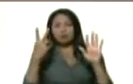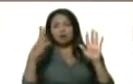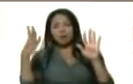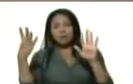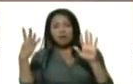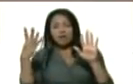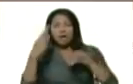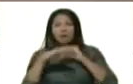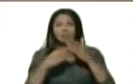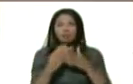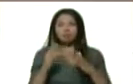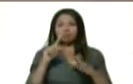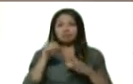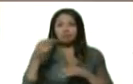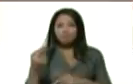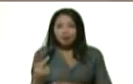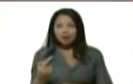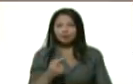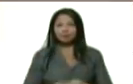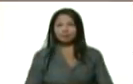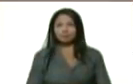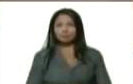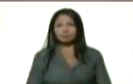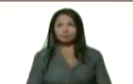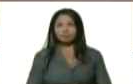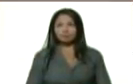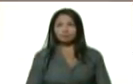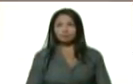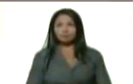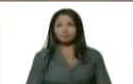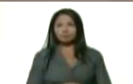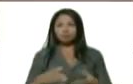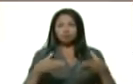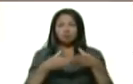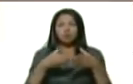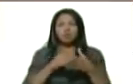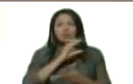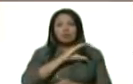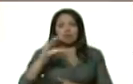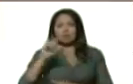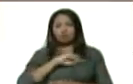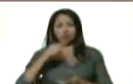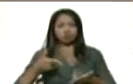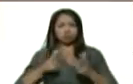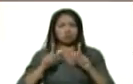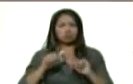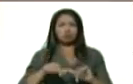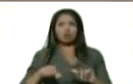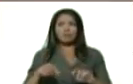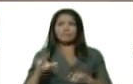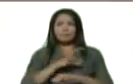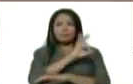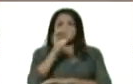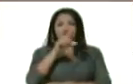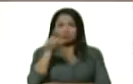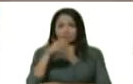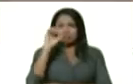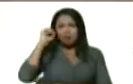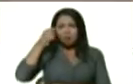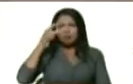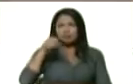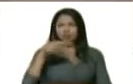2018-2019. Y después nos robaron la Serie del Caribe que teníamos lista en Barquisimeto, ¿se acuerdan?